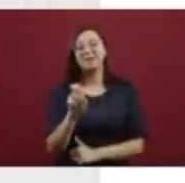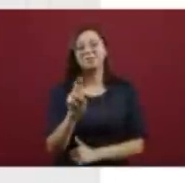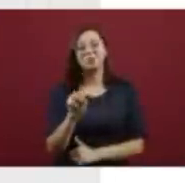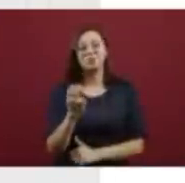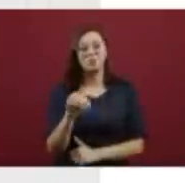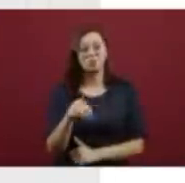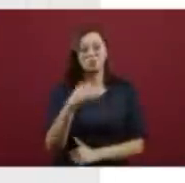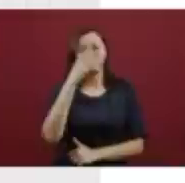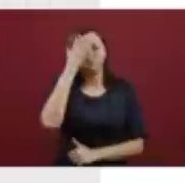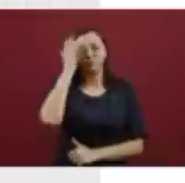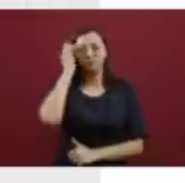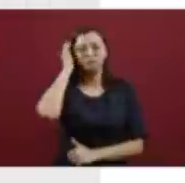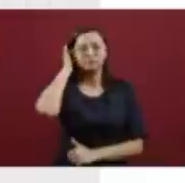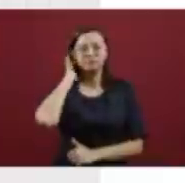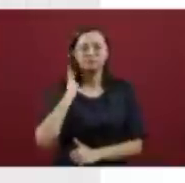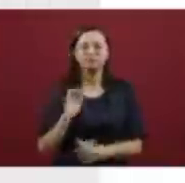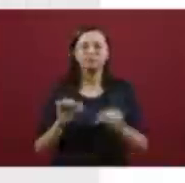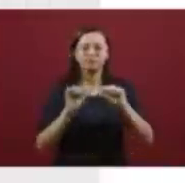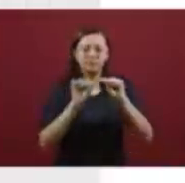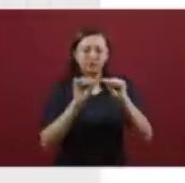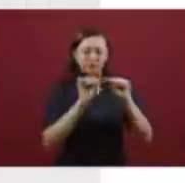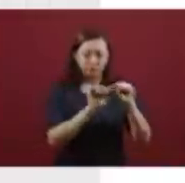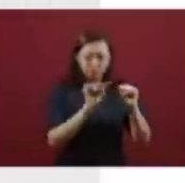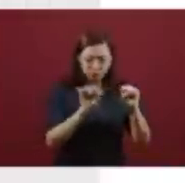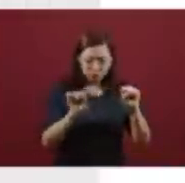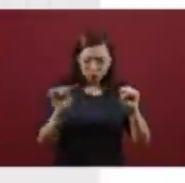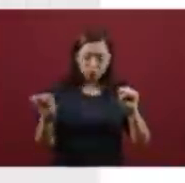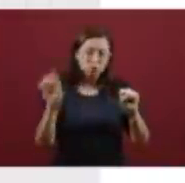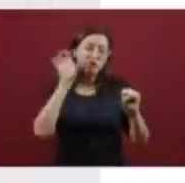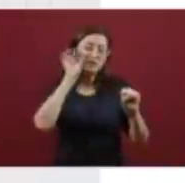abajo, la naranjita, es